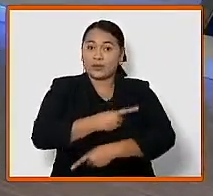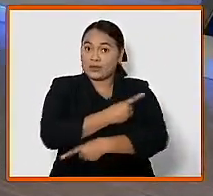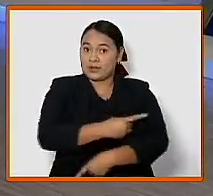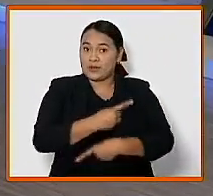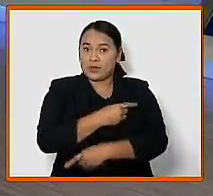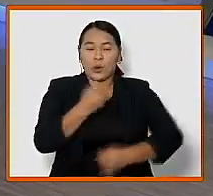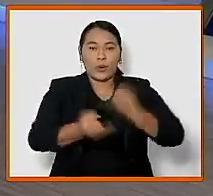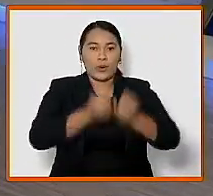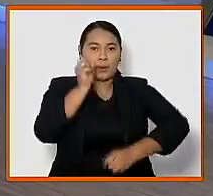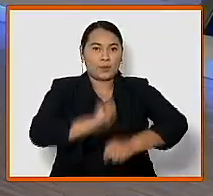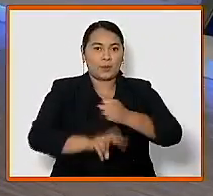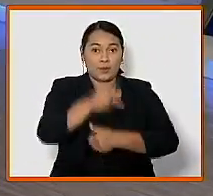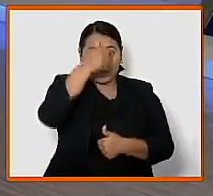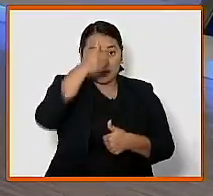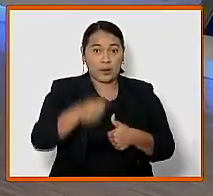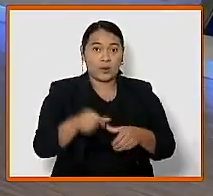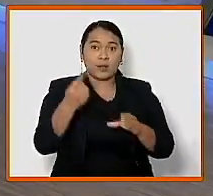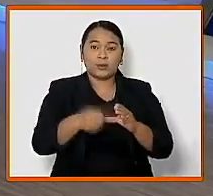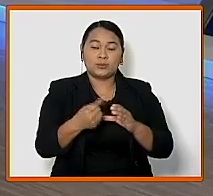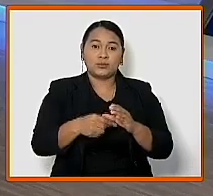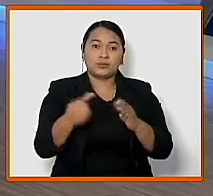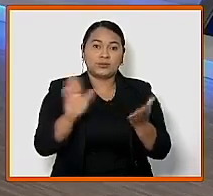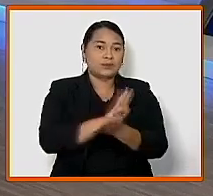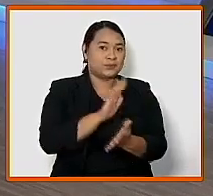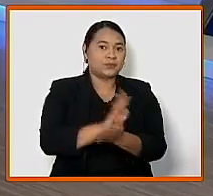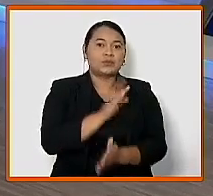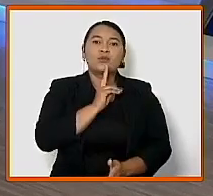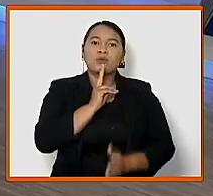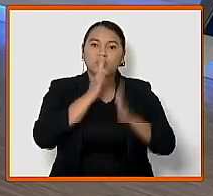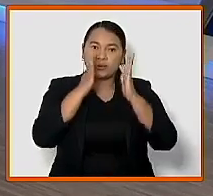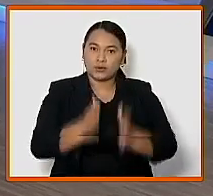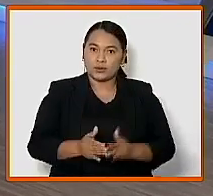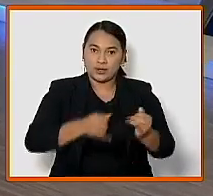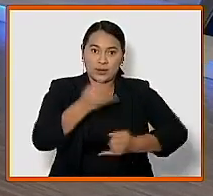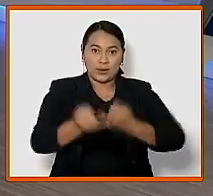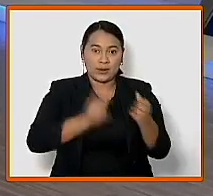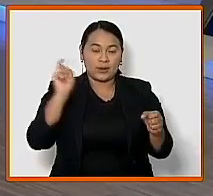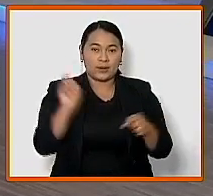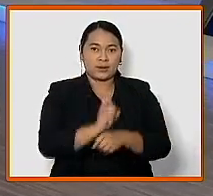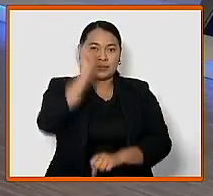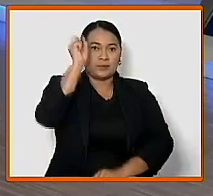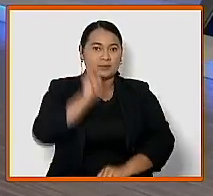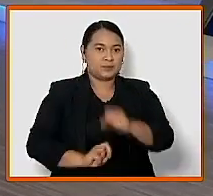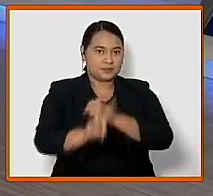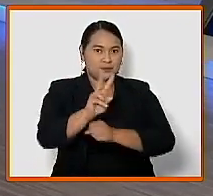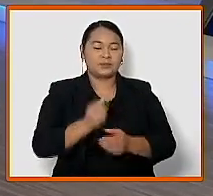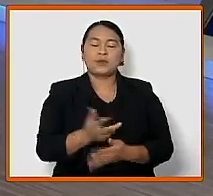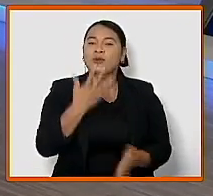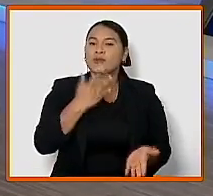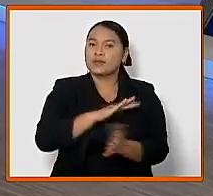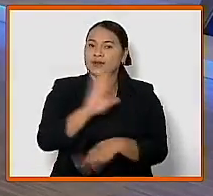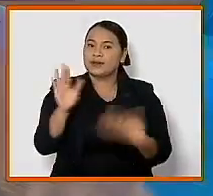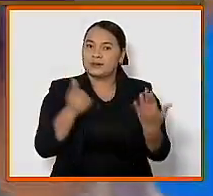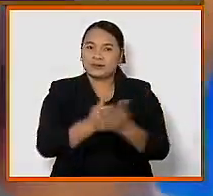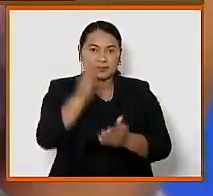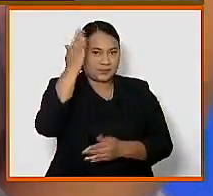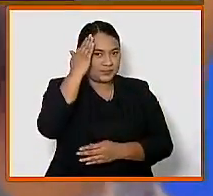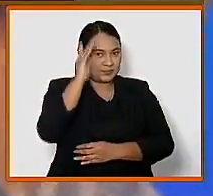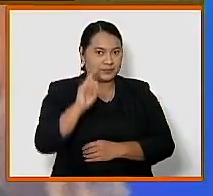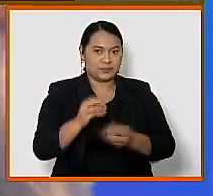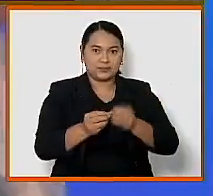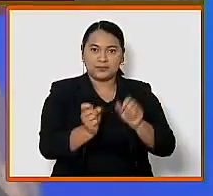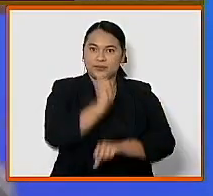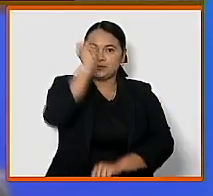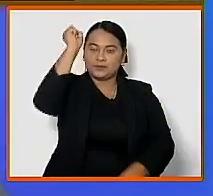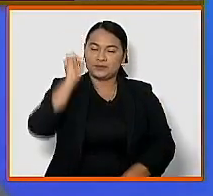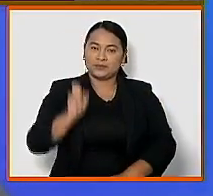premiados. Recuerda, querido jugador, que puedes utilizar la guía Catracha para que ganes y juegues a lo Catracha. Te deseo mucha suerte porque tu primer número ganador, su